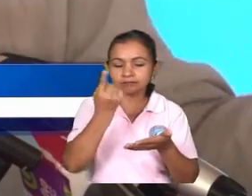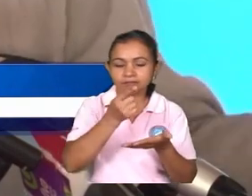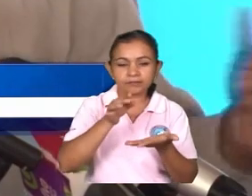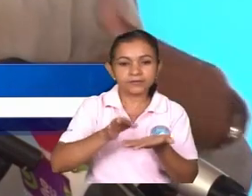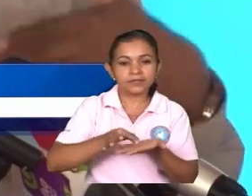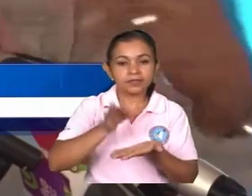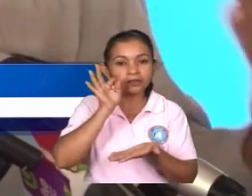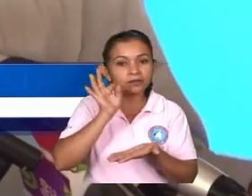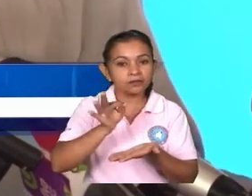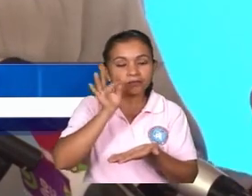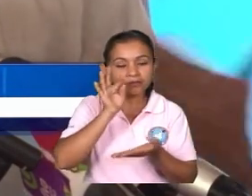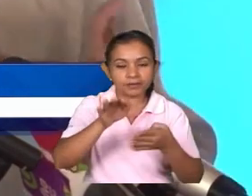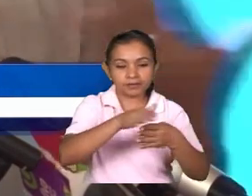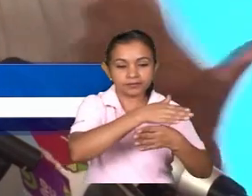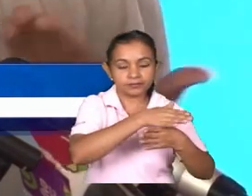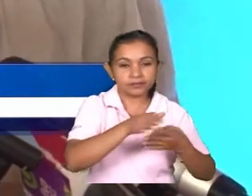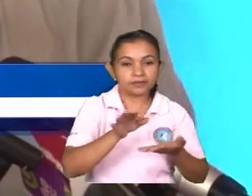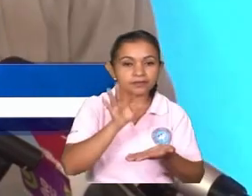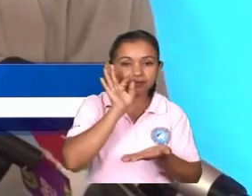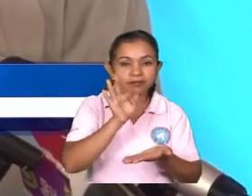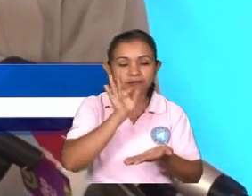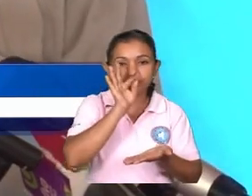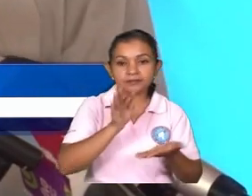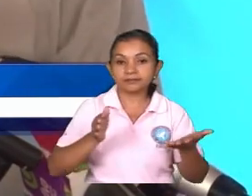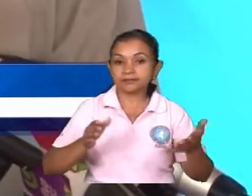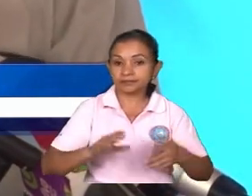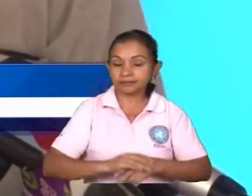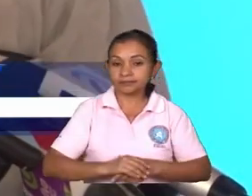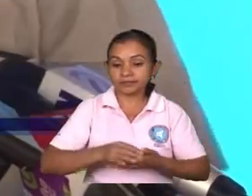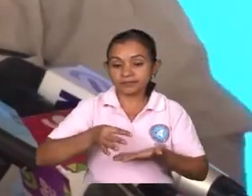o que sea variado, de todos. Y